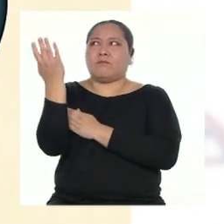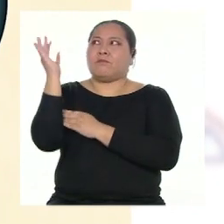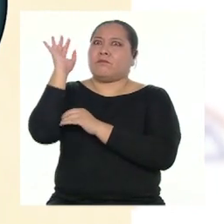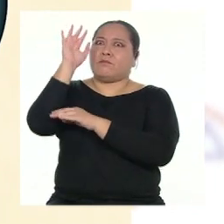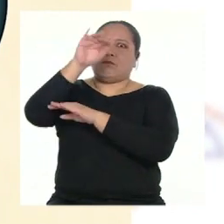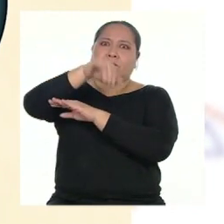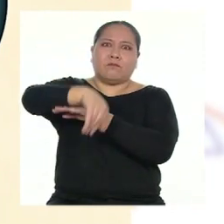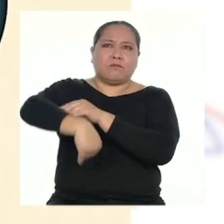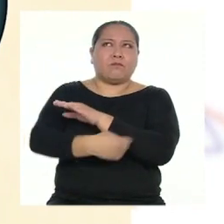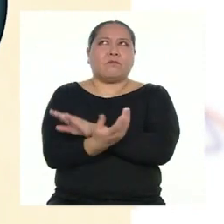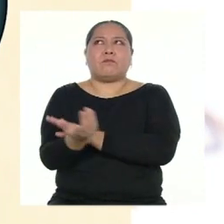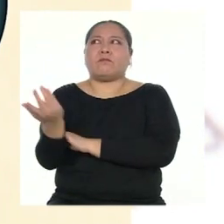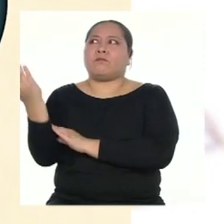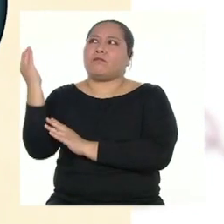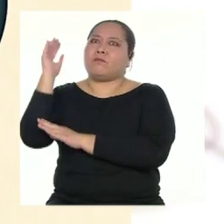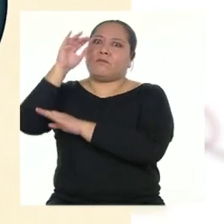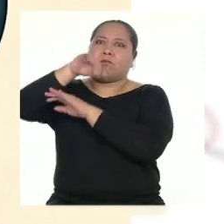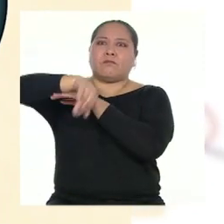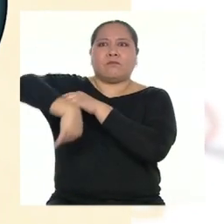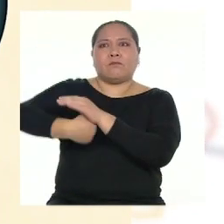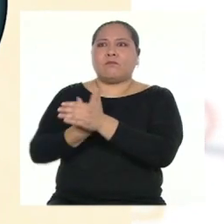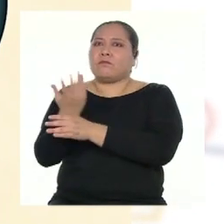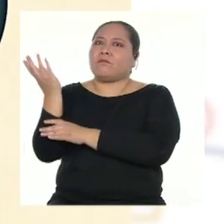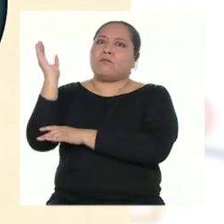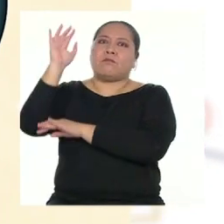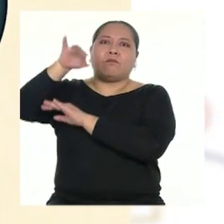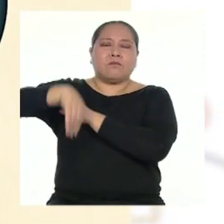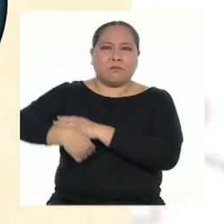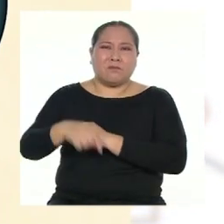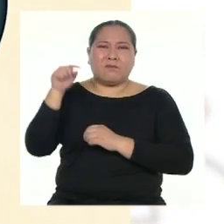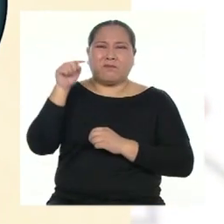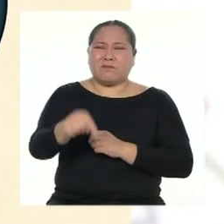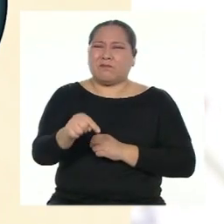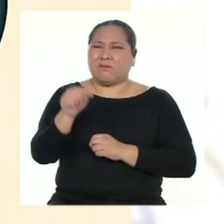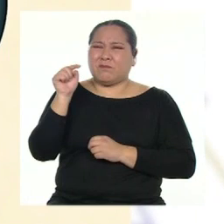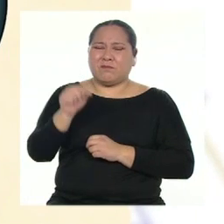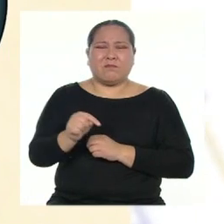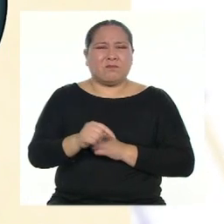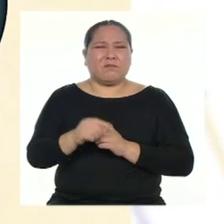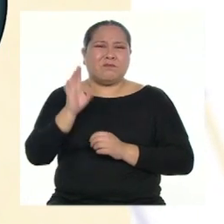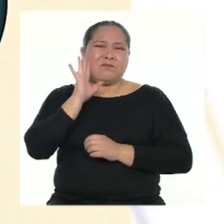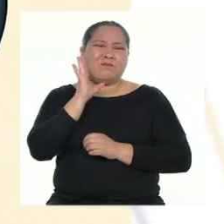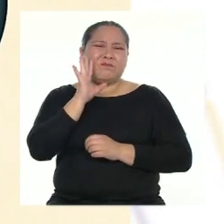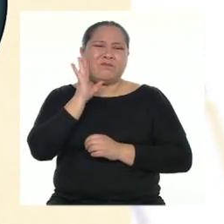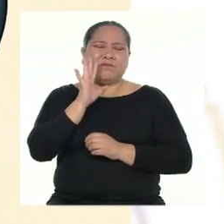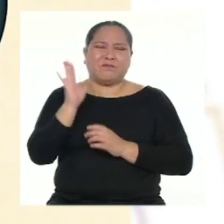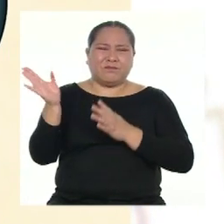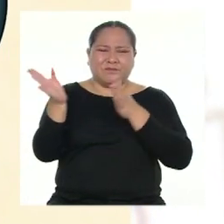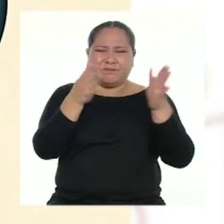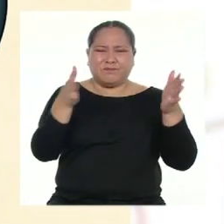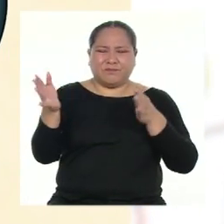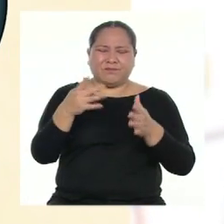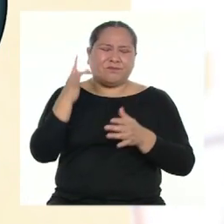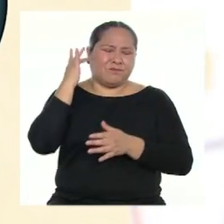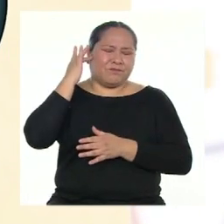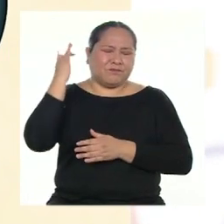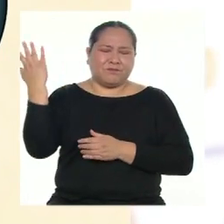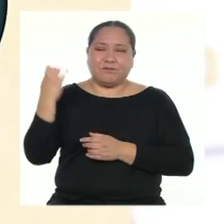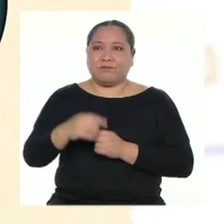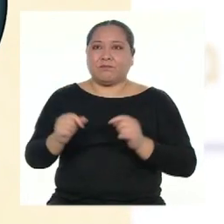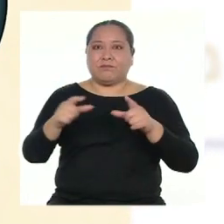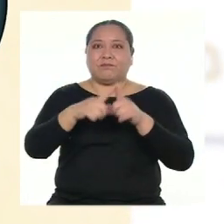que hace que la contaminación en esa zona sea realmente alta. Otro problema grande que tienen son